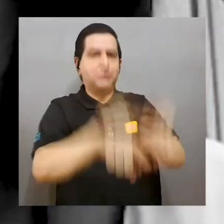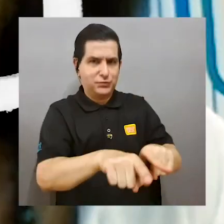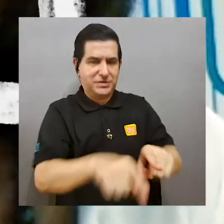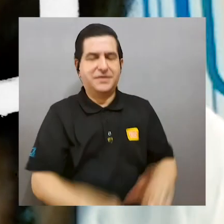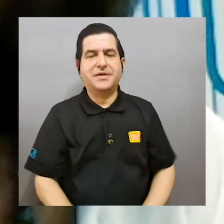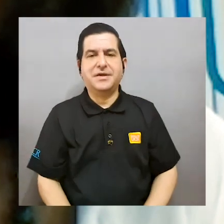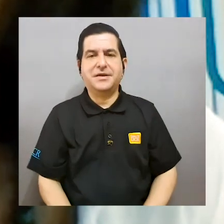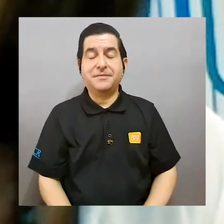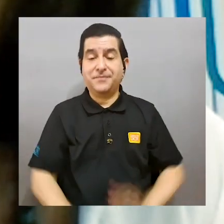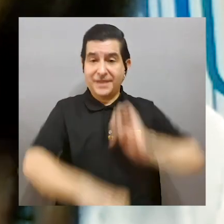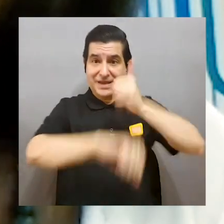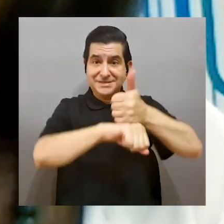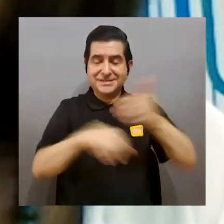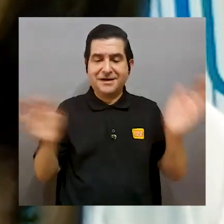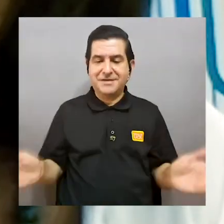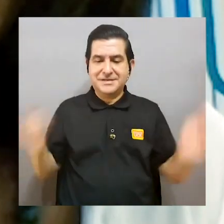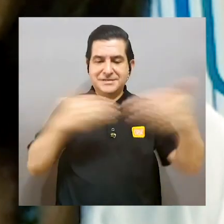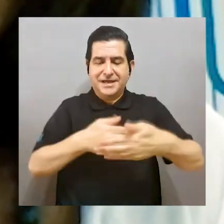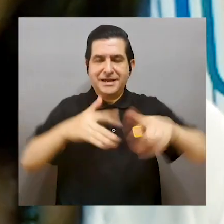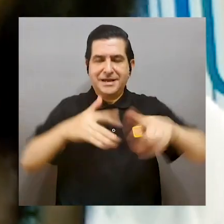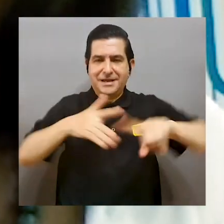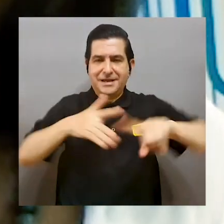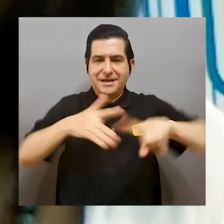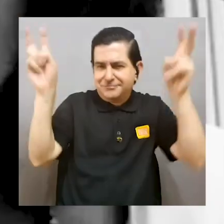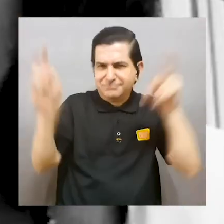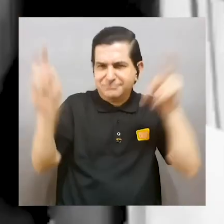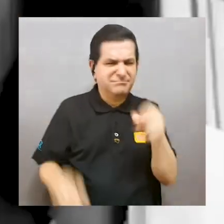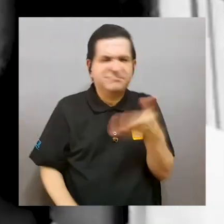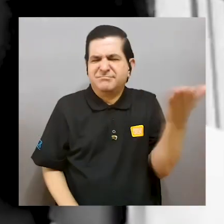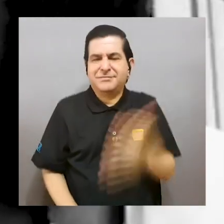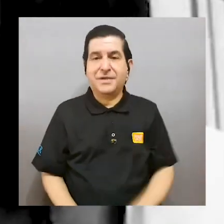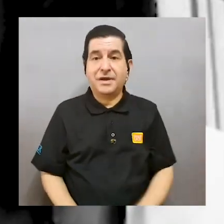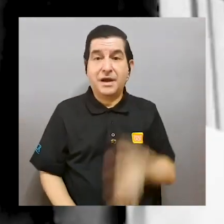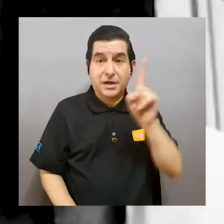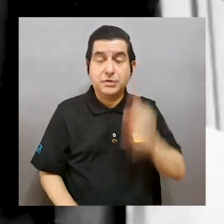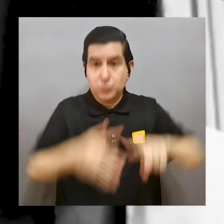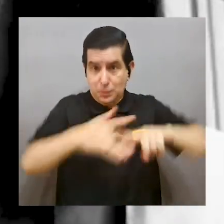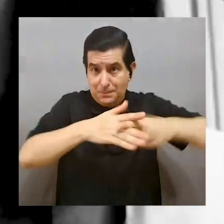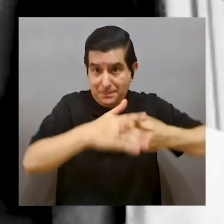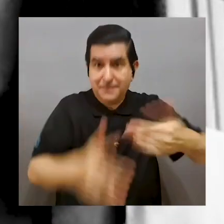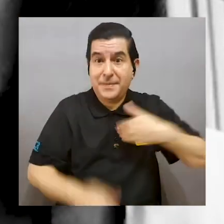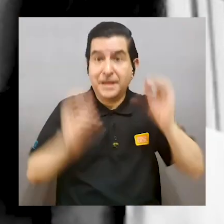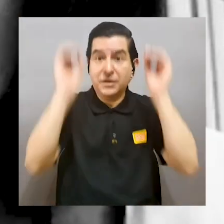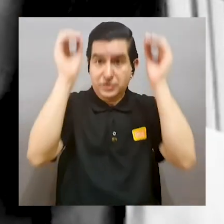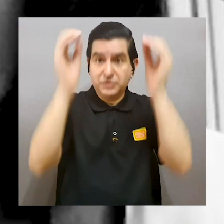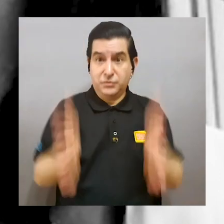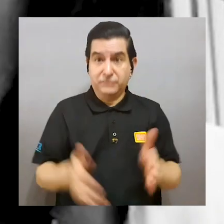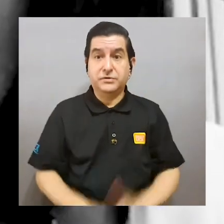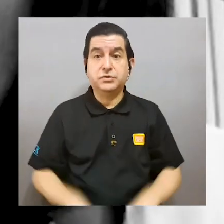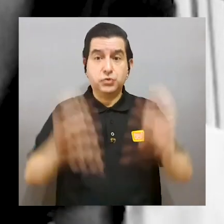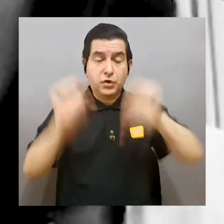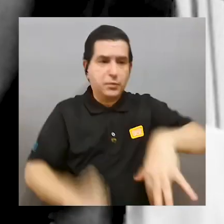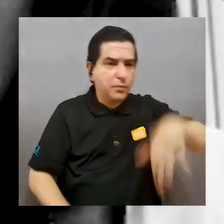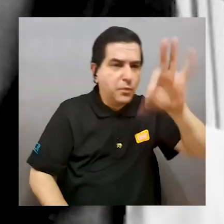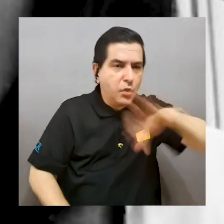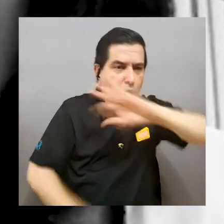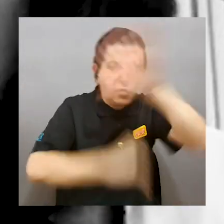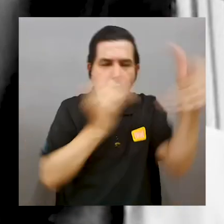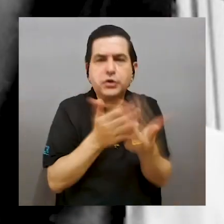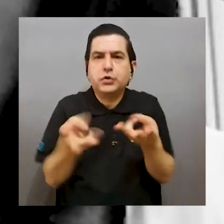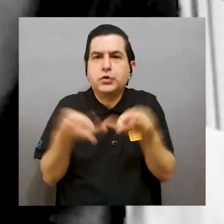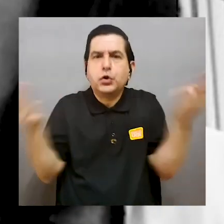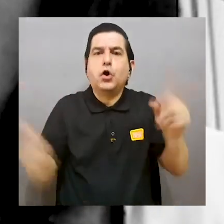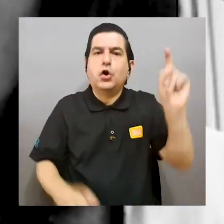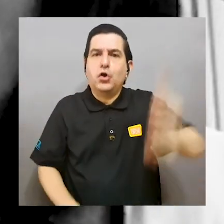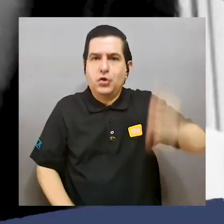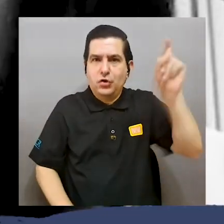dé. Creamos una caja de herramientas. Esa caja de herramientas es un dispositivo con el que cuenta el docente para poder encontrar ahí todos